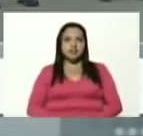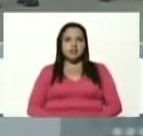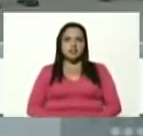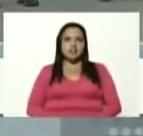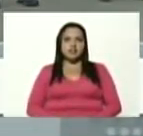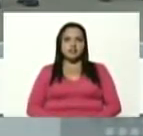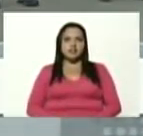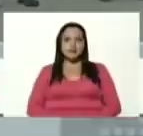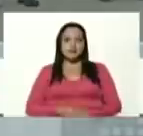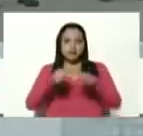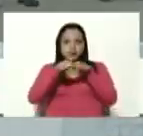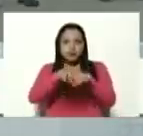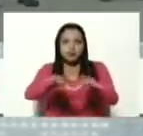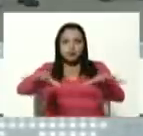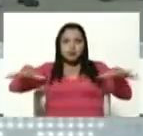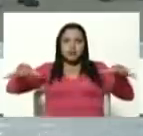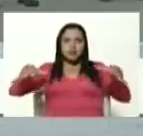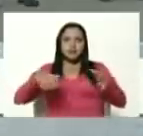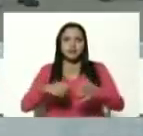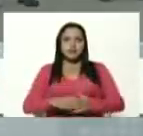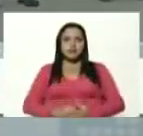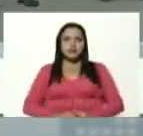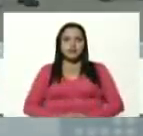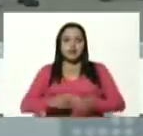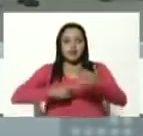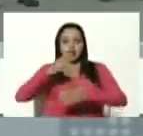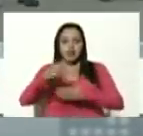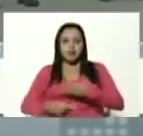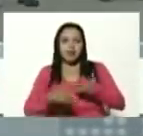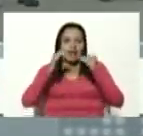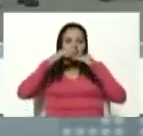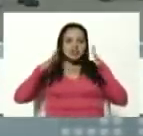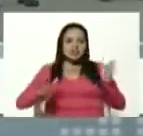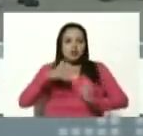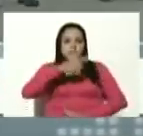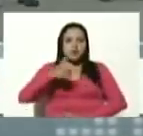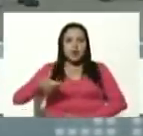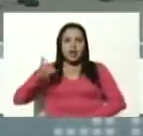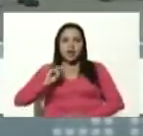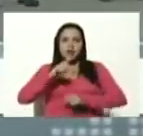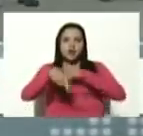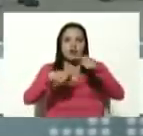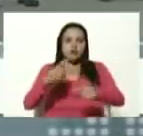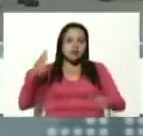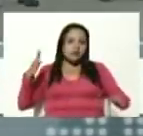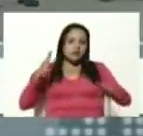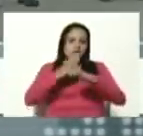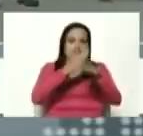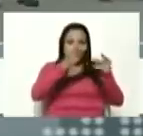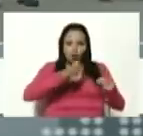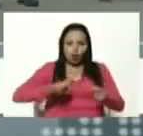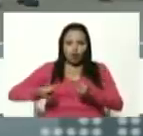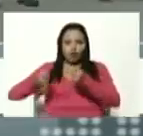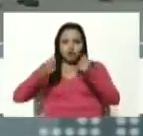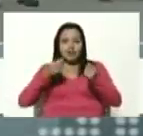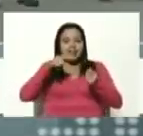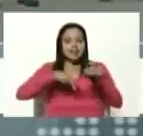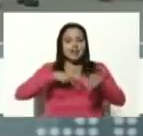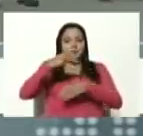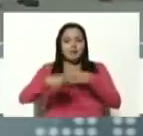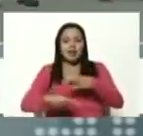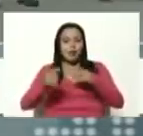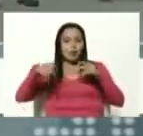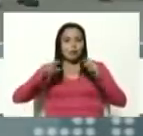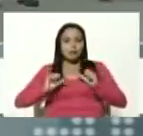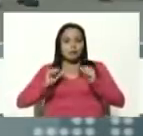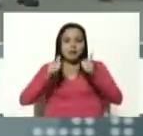en el despliegue del plan de atención a las víctimas del bloqueo económico. Ese plan a partir de